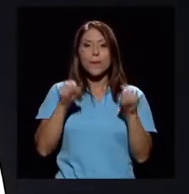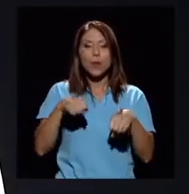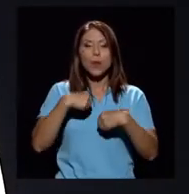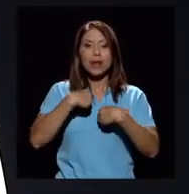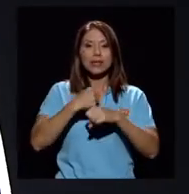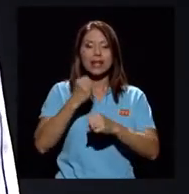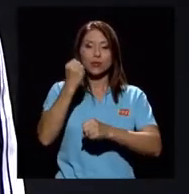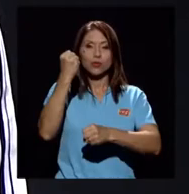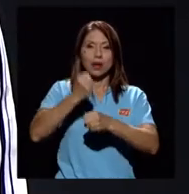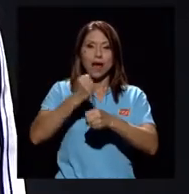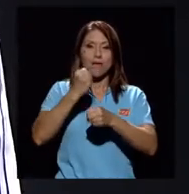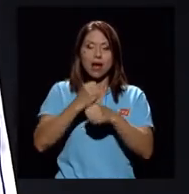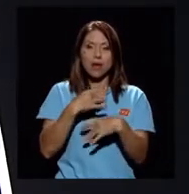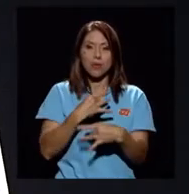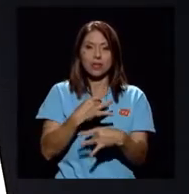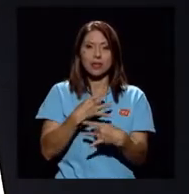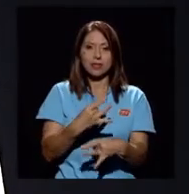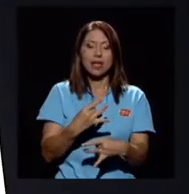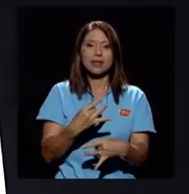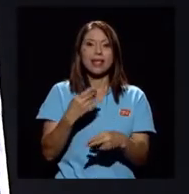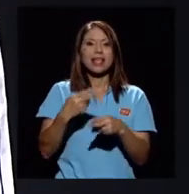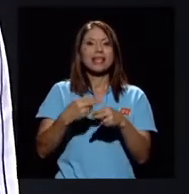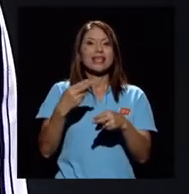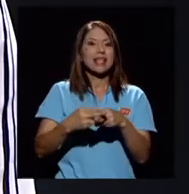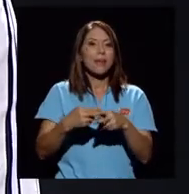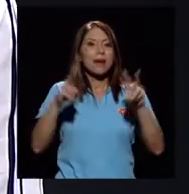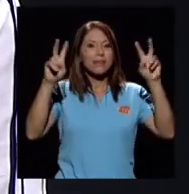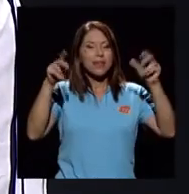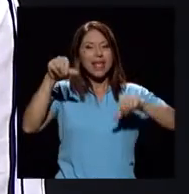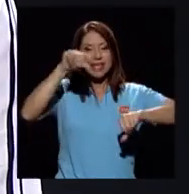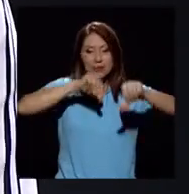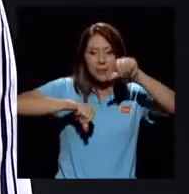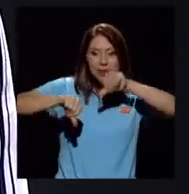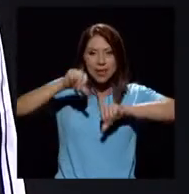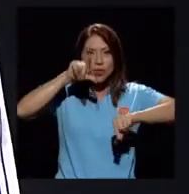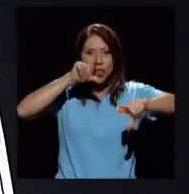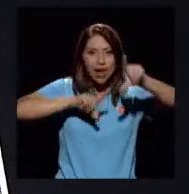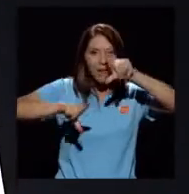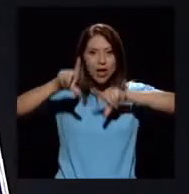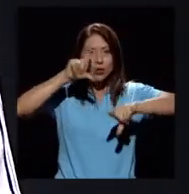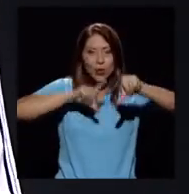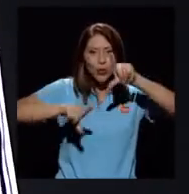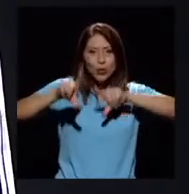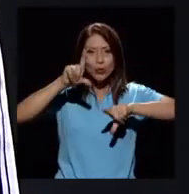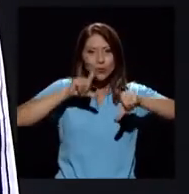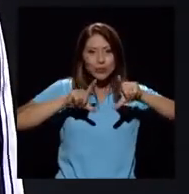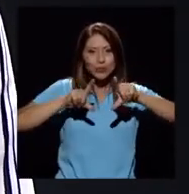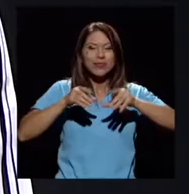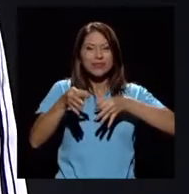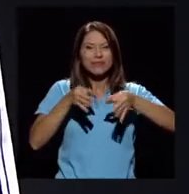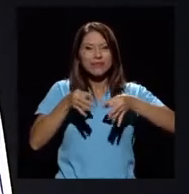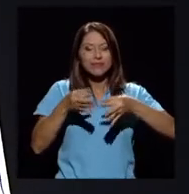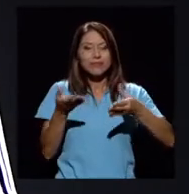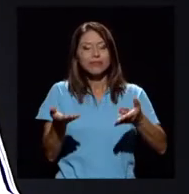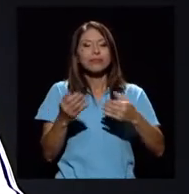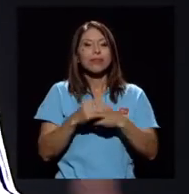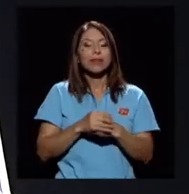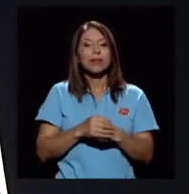un trabajo muy interesante que se llama un experimento de laboratorio. Para explicar un poco, la idea